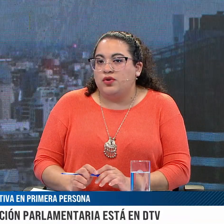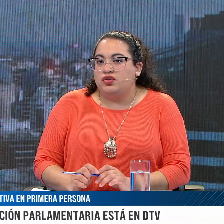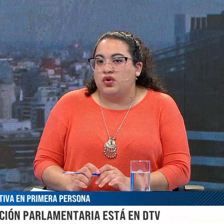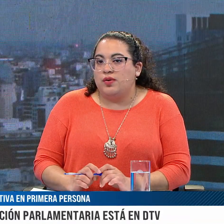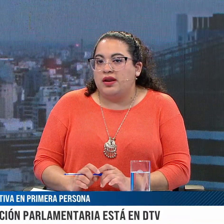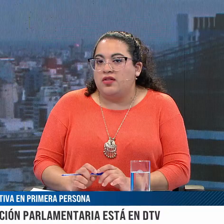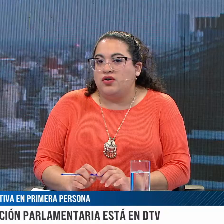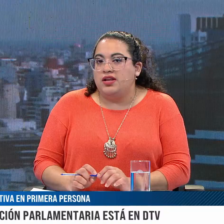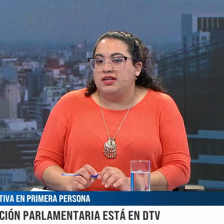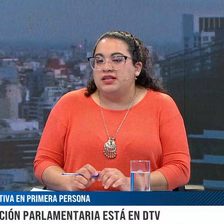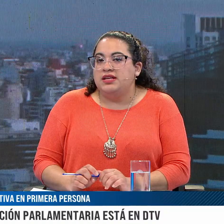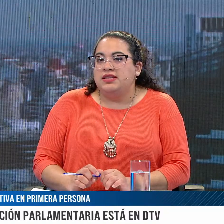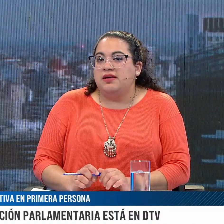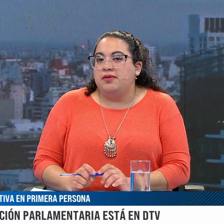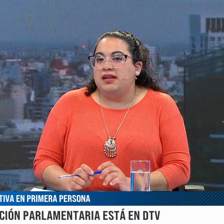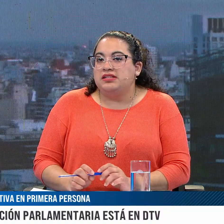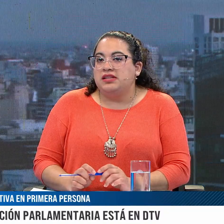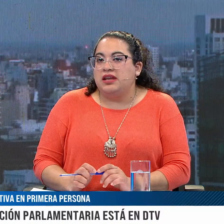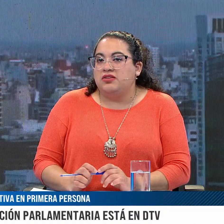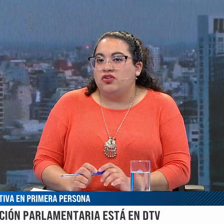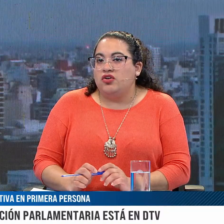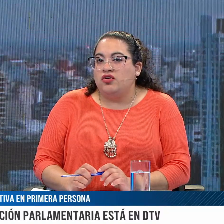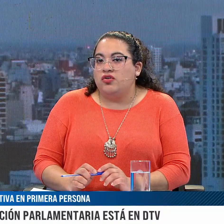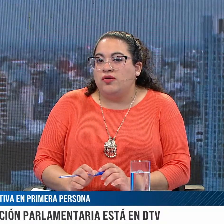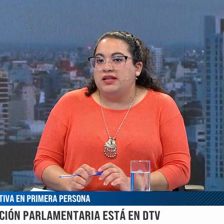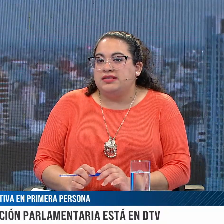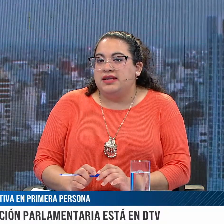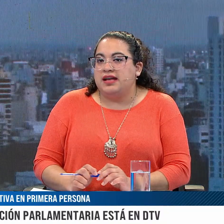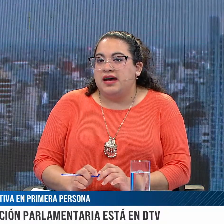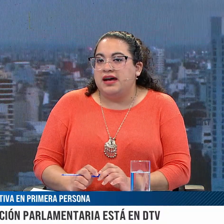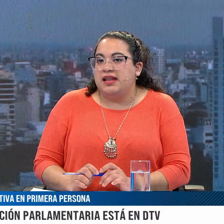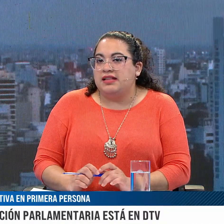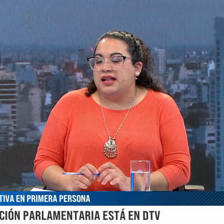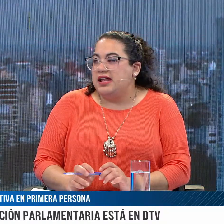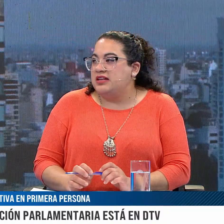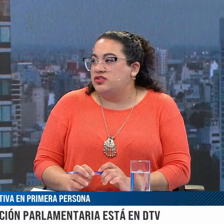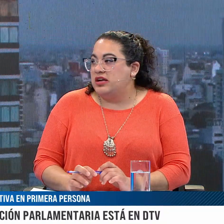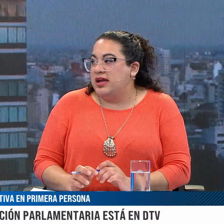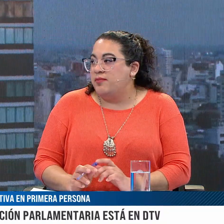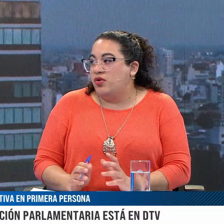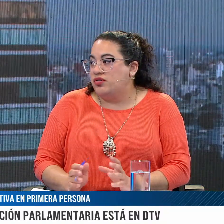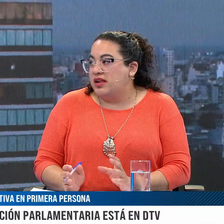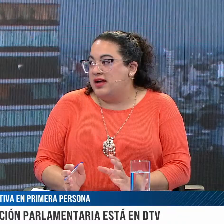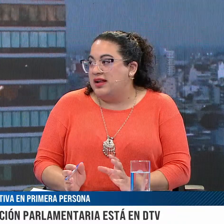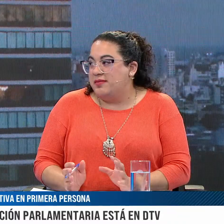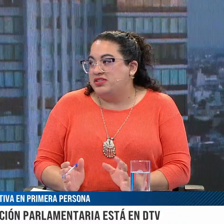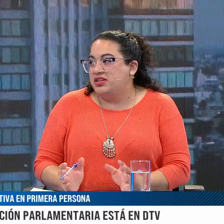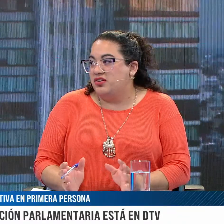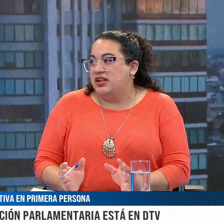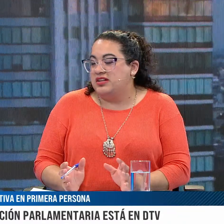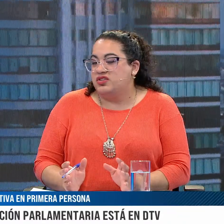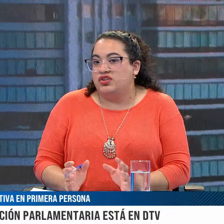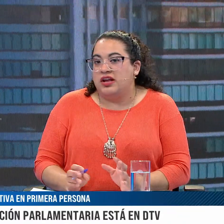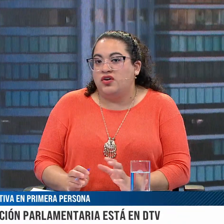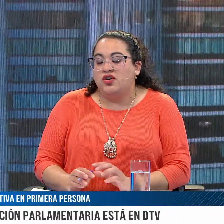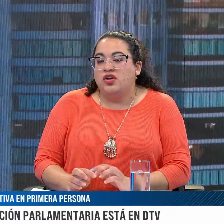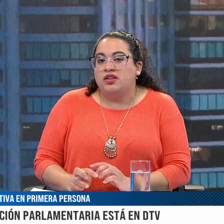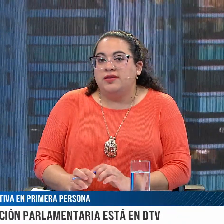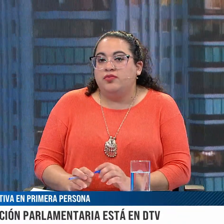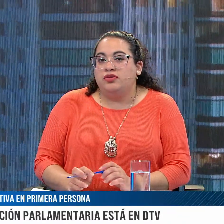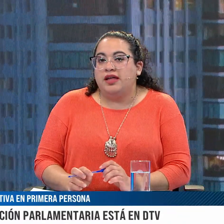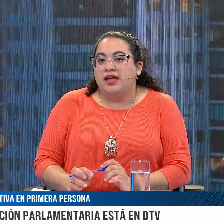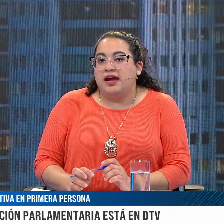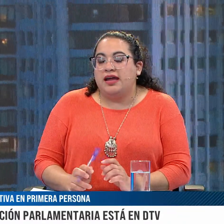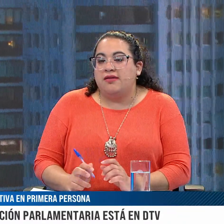compuesto por otros gobernadores. También allí en territorio cordobés está Natalia de la Sota, que porta el apellido de la Sota, ¿no?